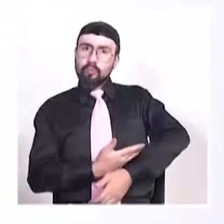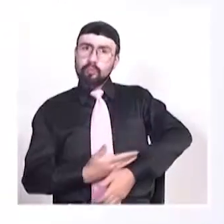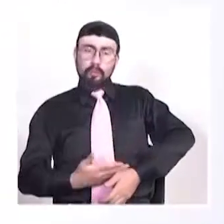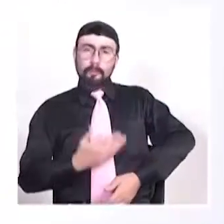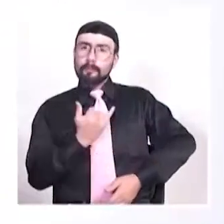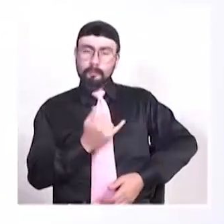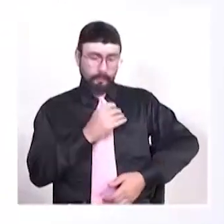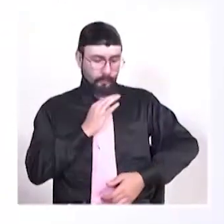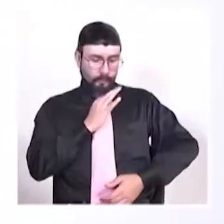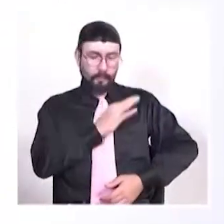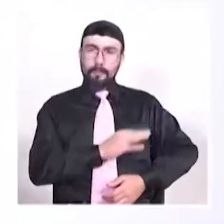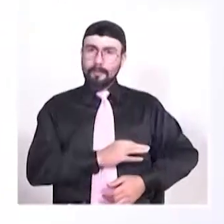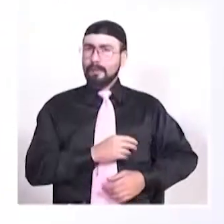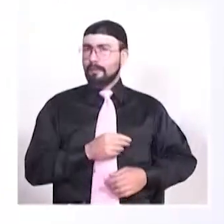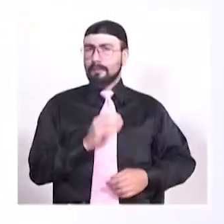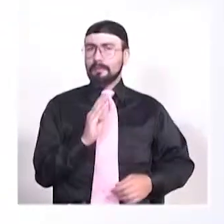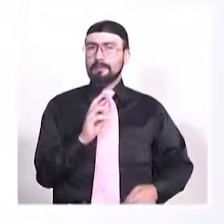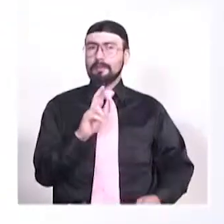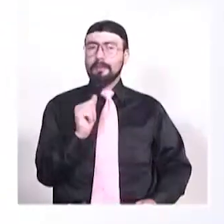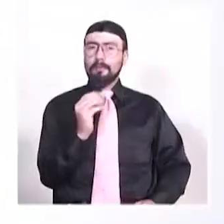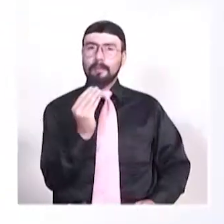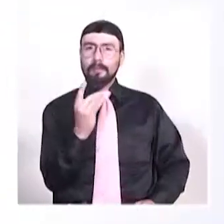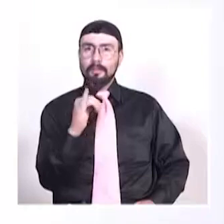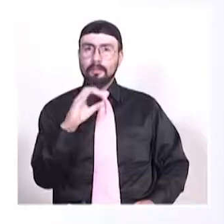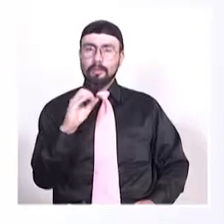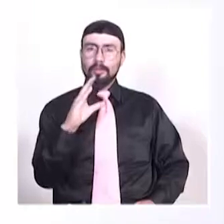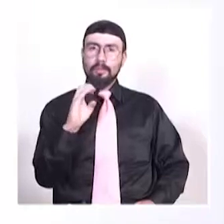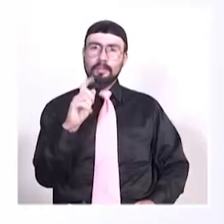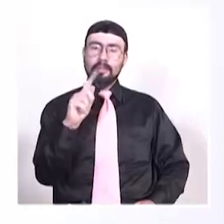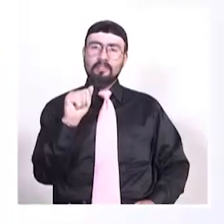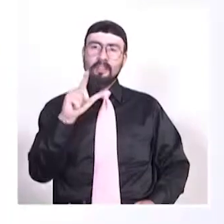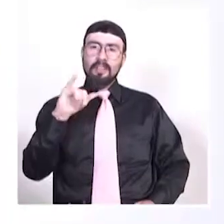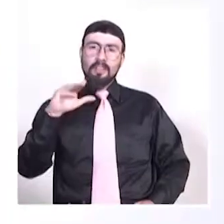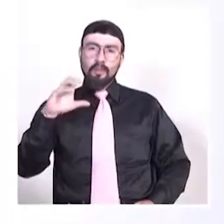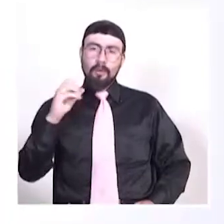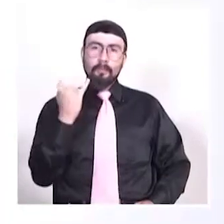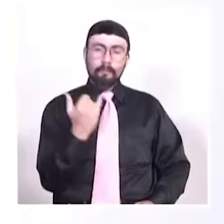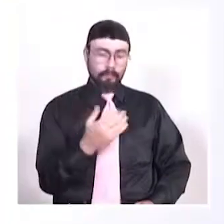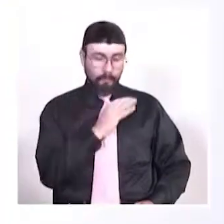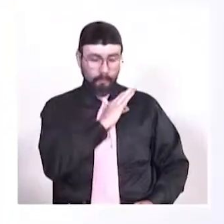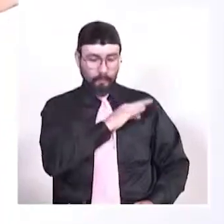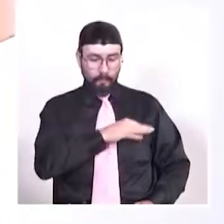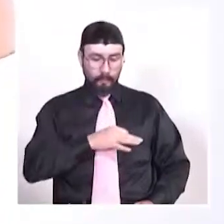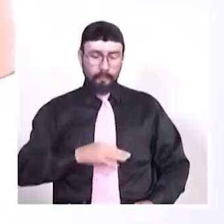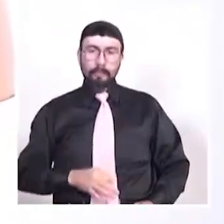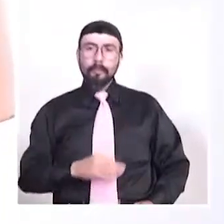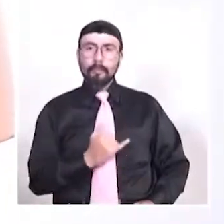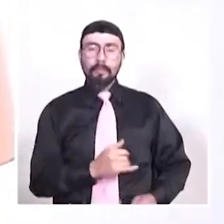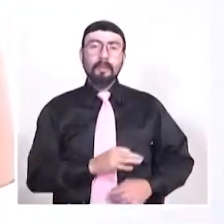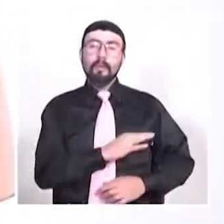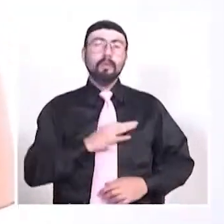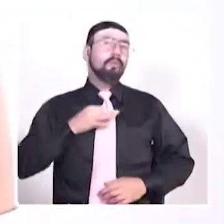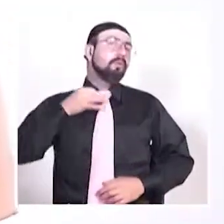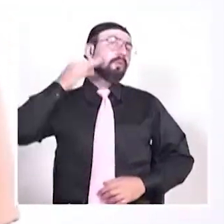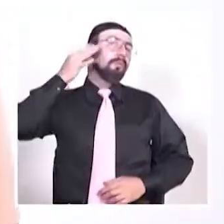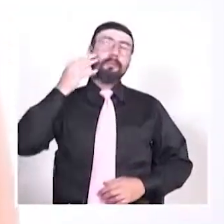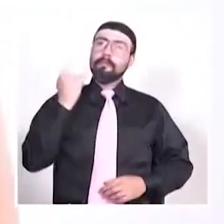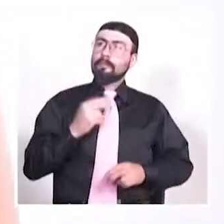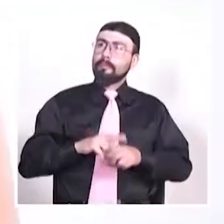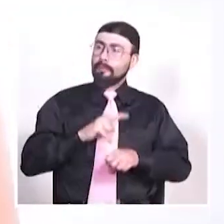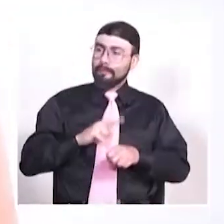lado nos da un tronco, se llama el tronco braquiocefálico, y de ese tronco braquiocefálico se origina una carótida común derecha,